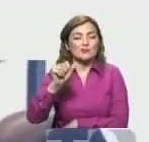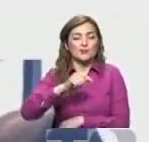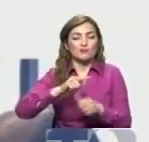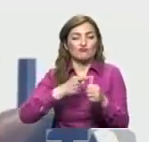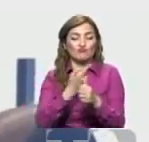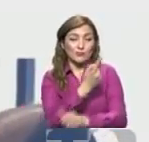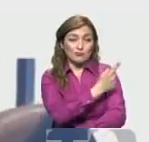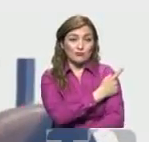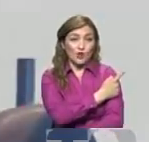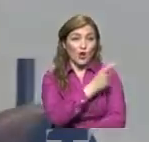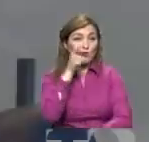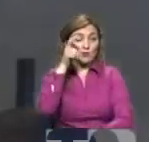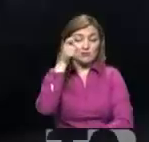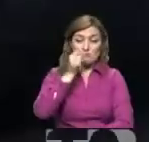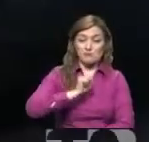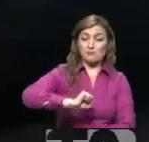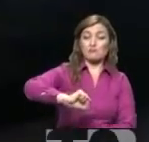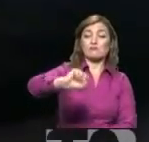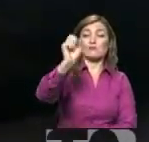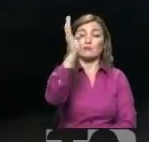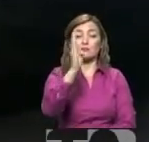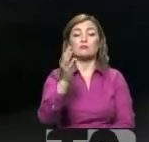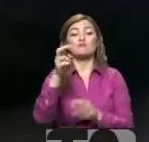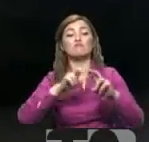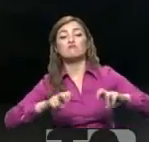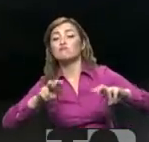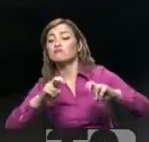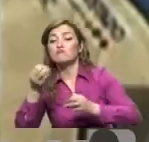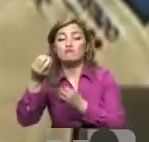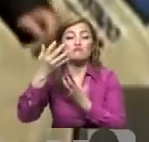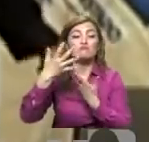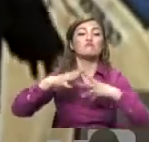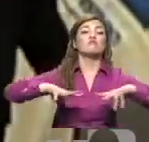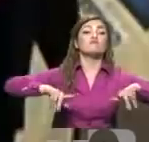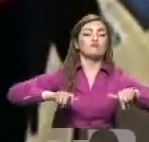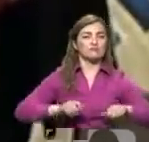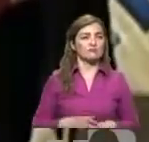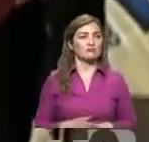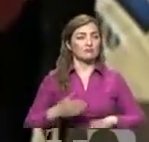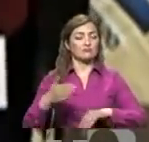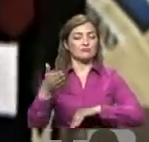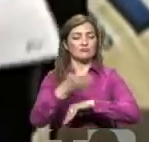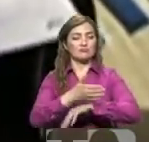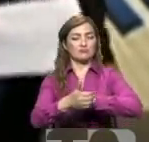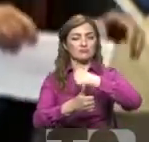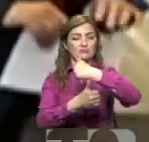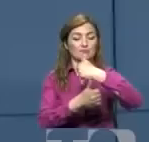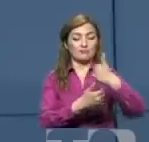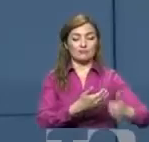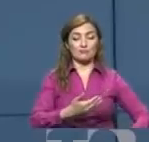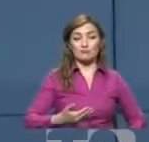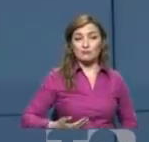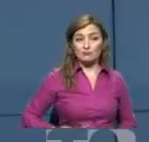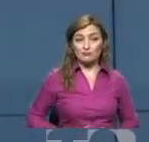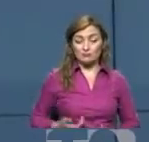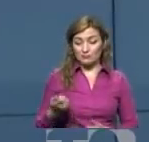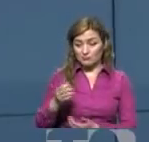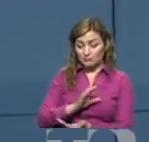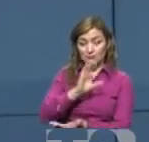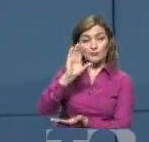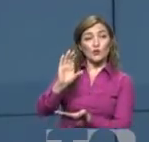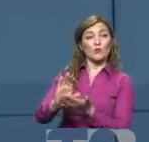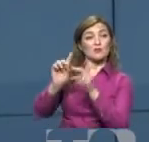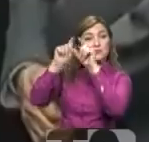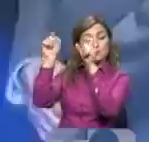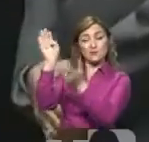de la fiscalía que fue a Brasil supuestamente a recaudar información, pero antes como el asistente presidencial que recibió dinero por parte